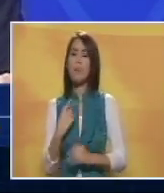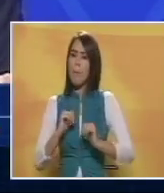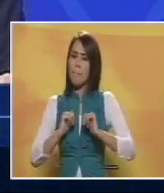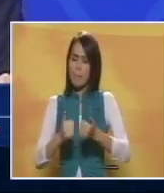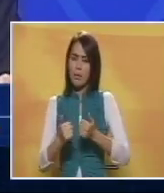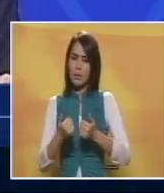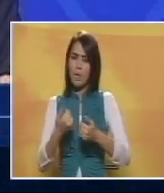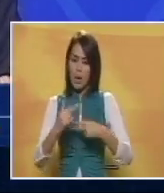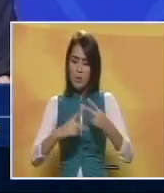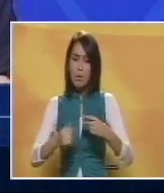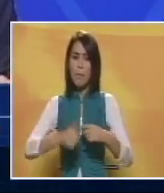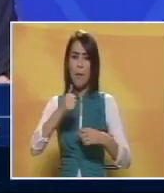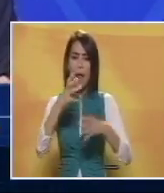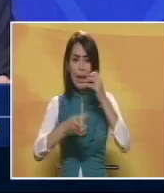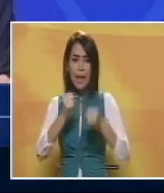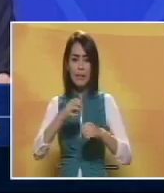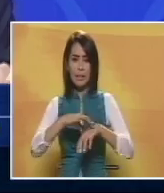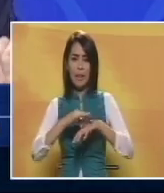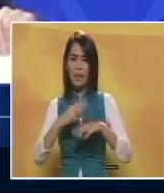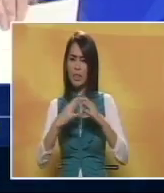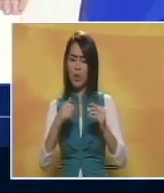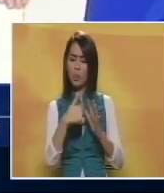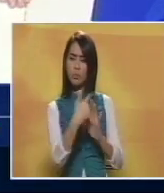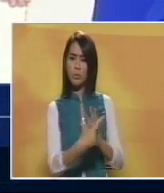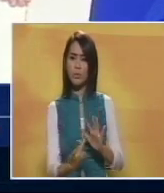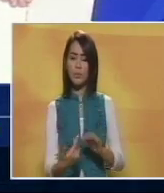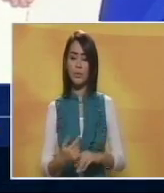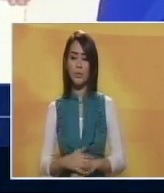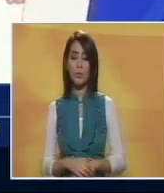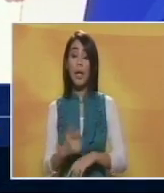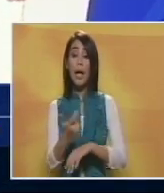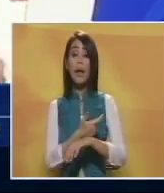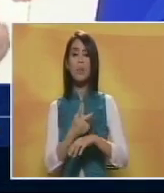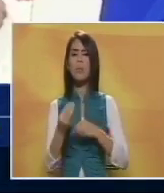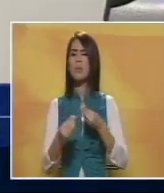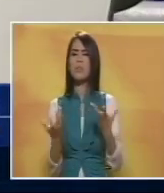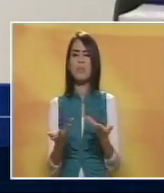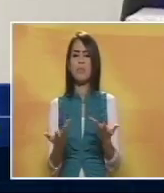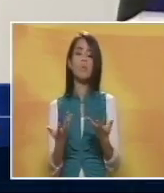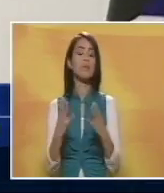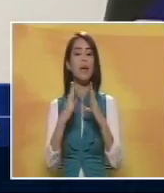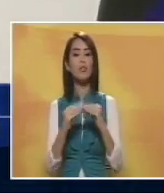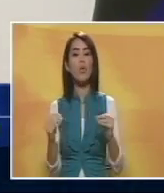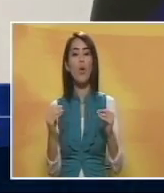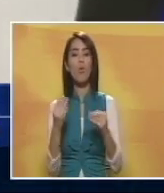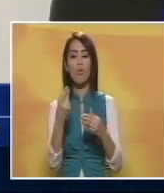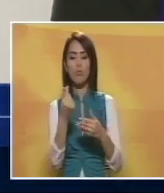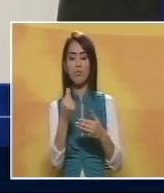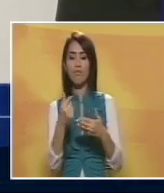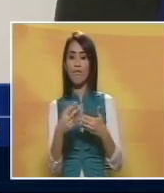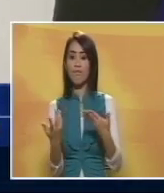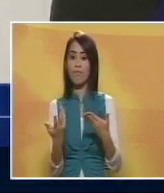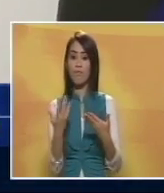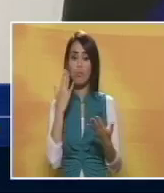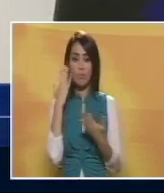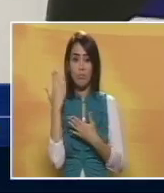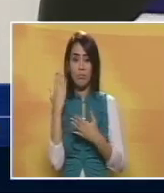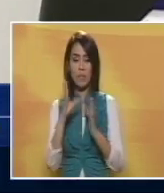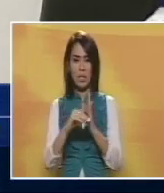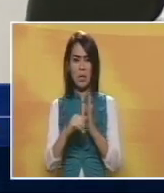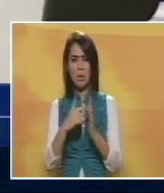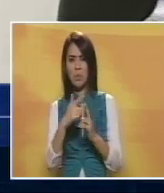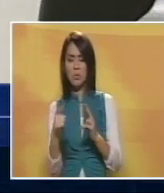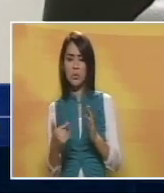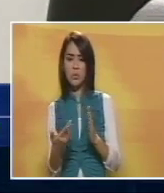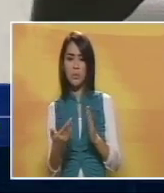a haber más producción de leche, de carne, de todos los productos. El gobierno, ¿qué es lo que va a hacer? Agarrar todo este dinero, el que se va por corrupción y